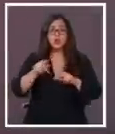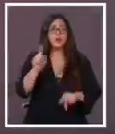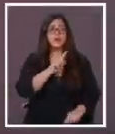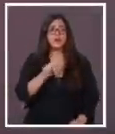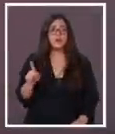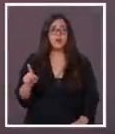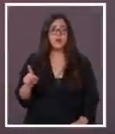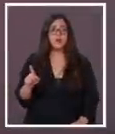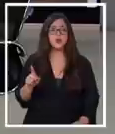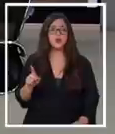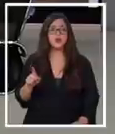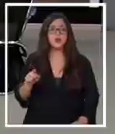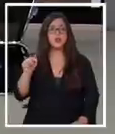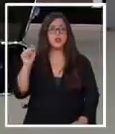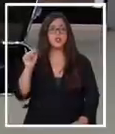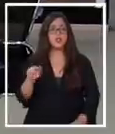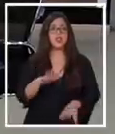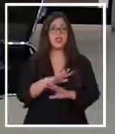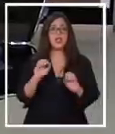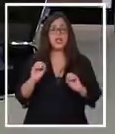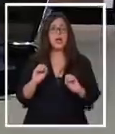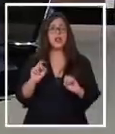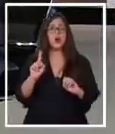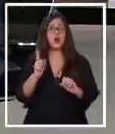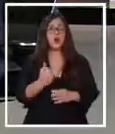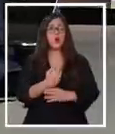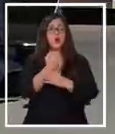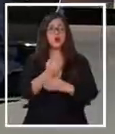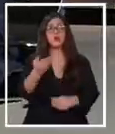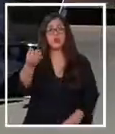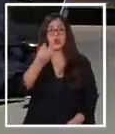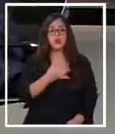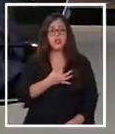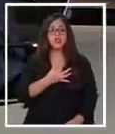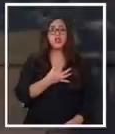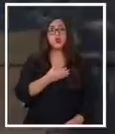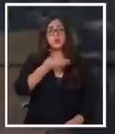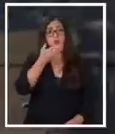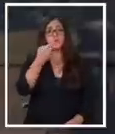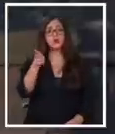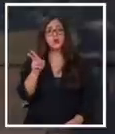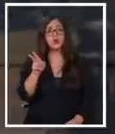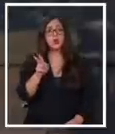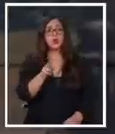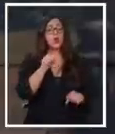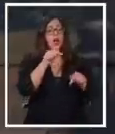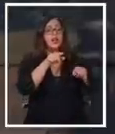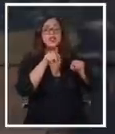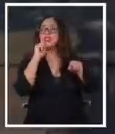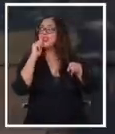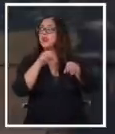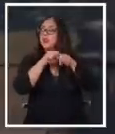de esto no pasó nada o no sirvió usted ha dicho según sus palabras es que el conflicto ya nn en el gobierno anterior